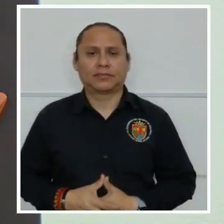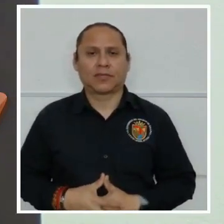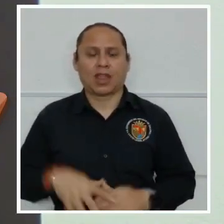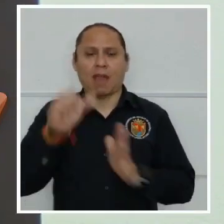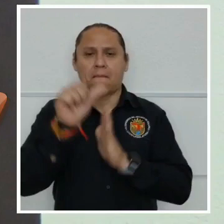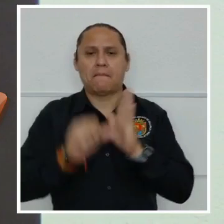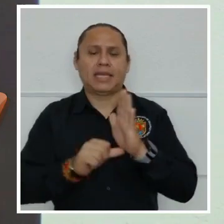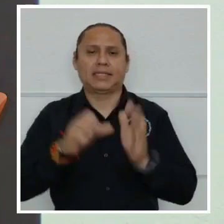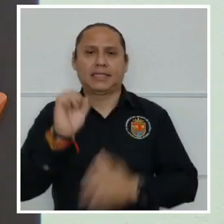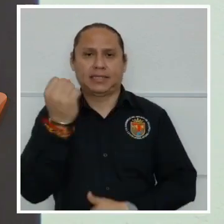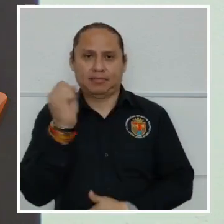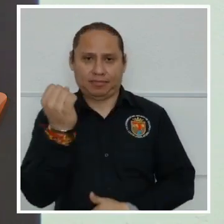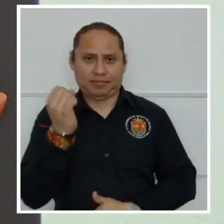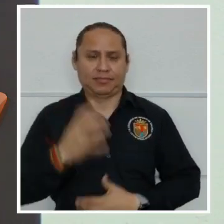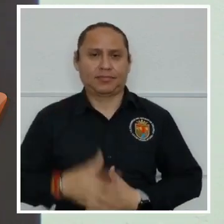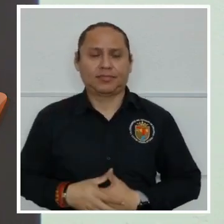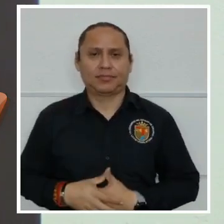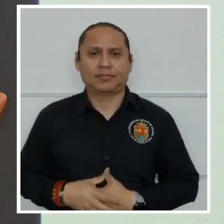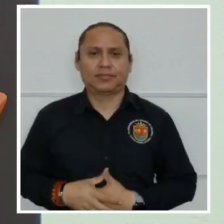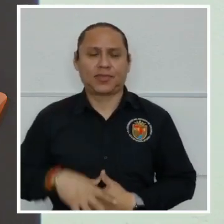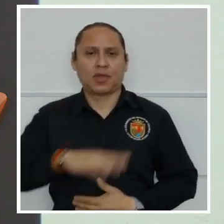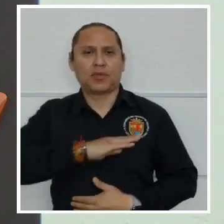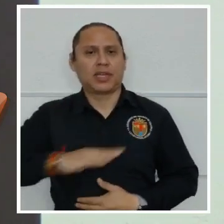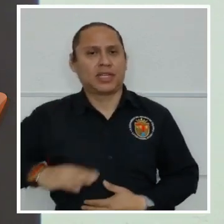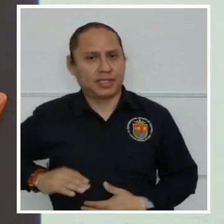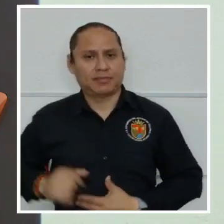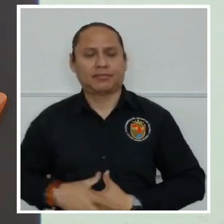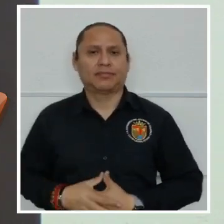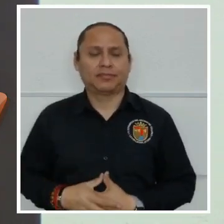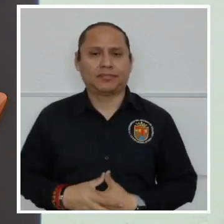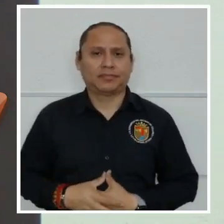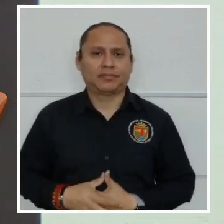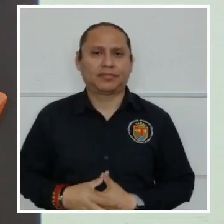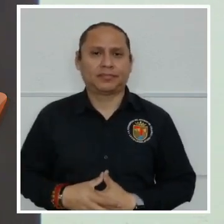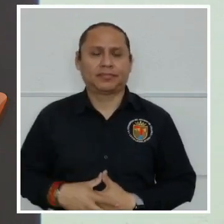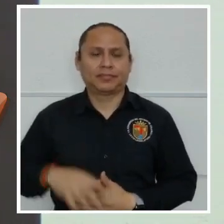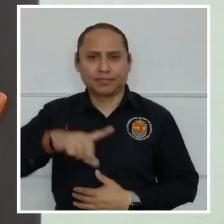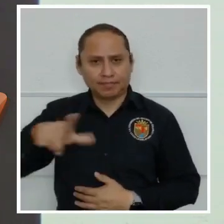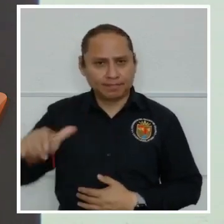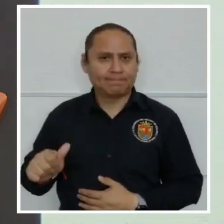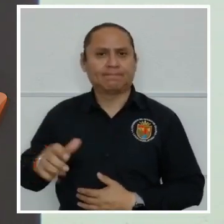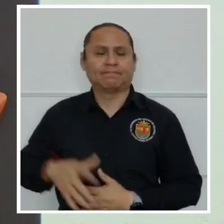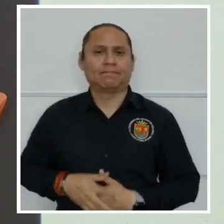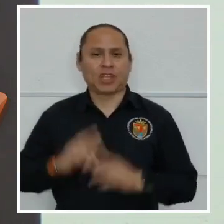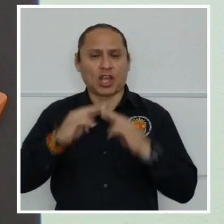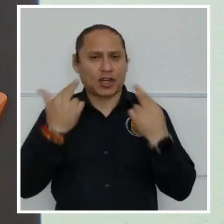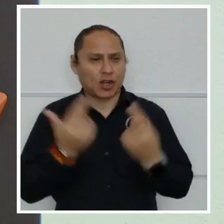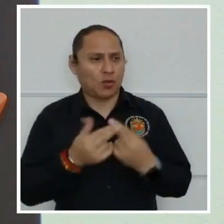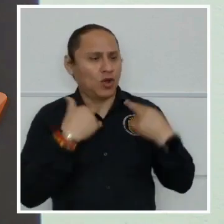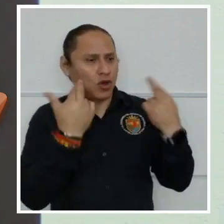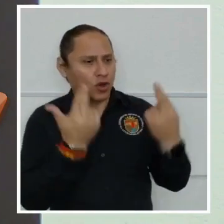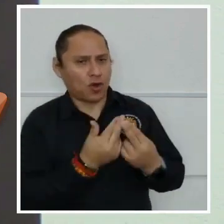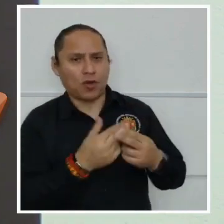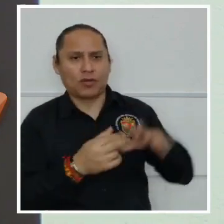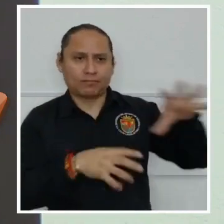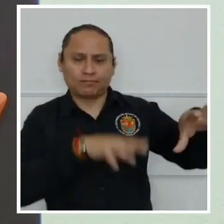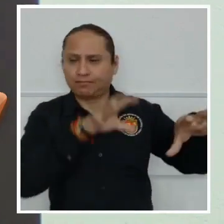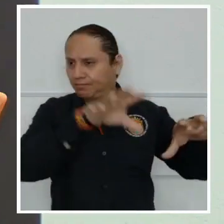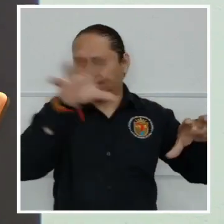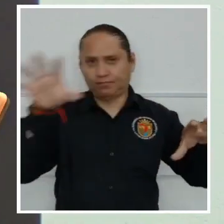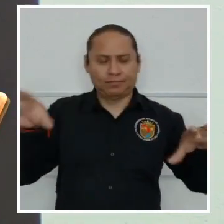en el mes de septiembre, los municipios, después de cabildear en sus